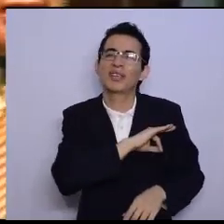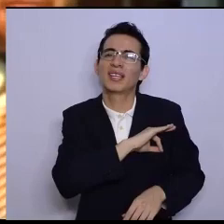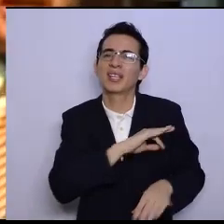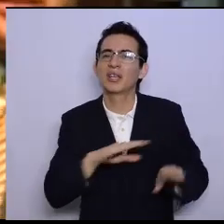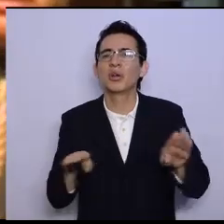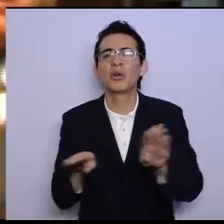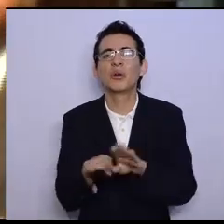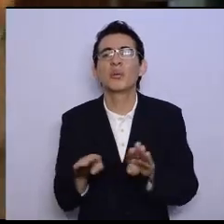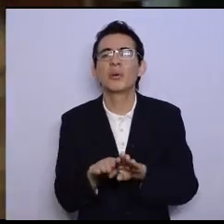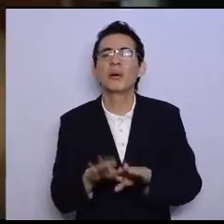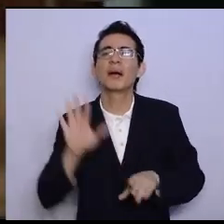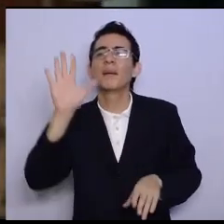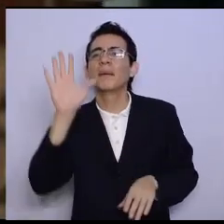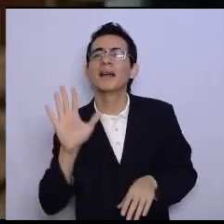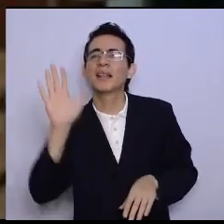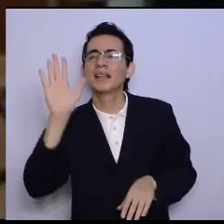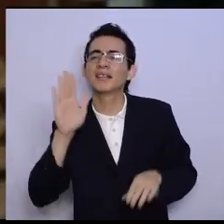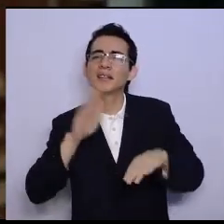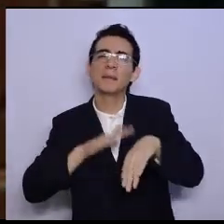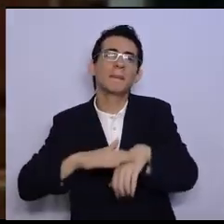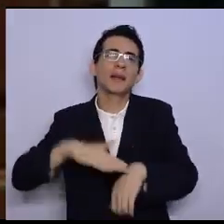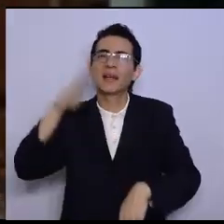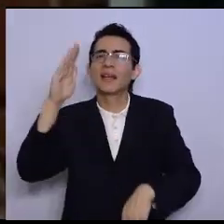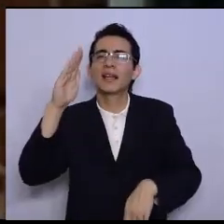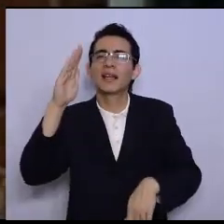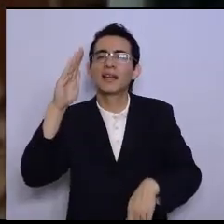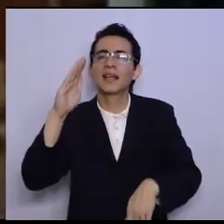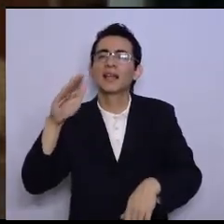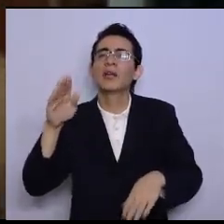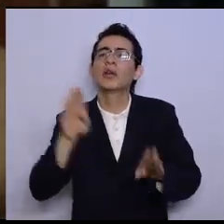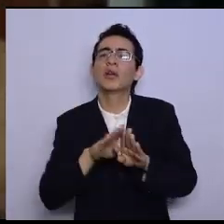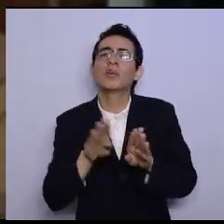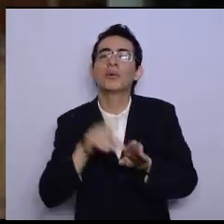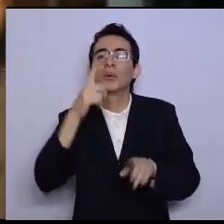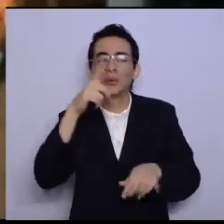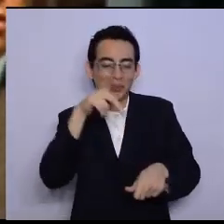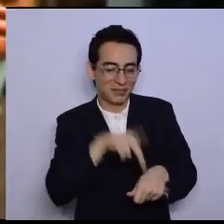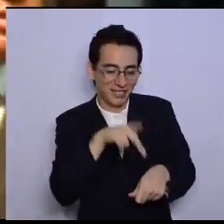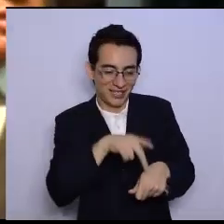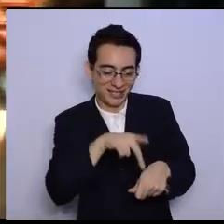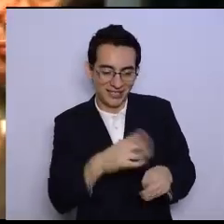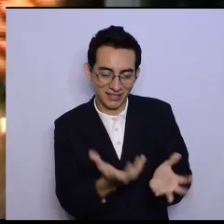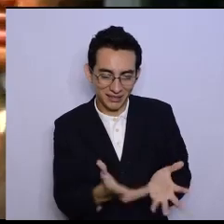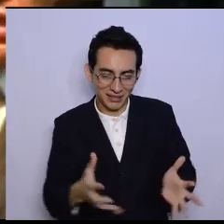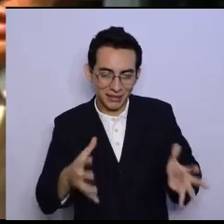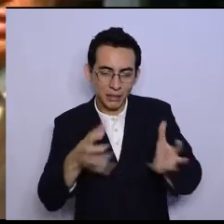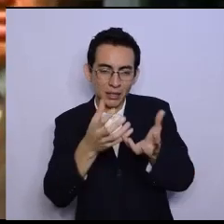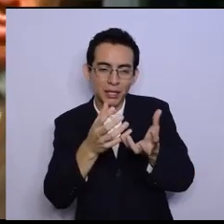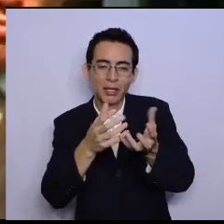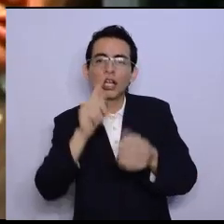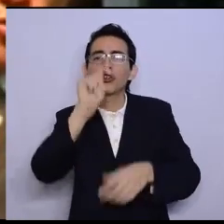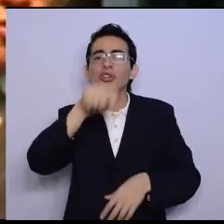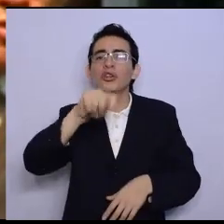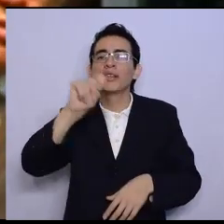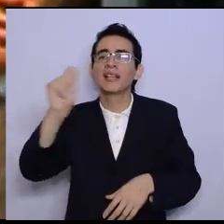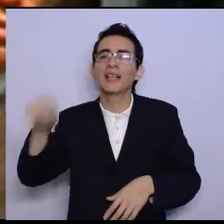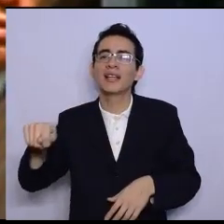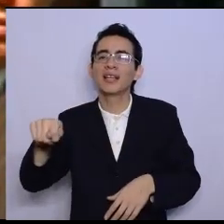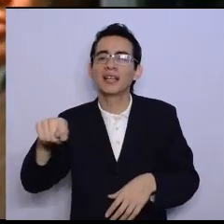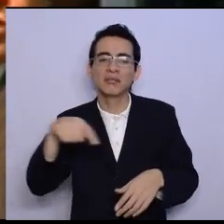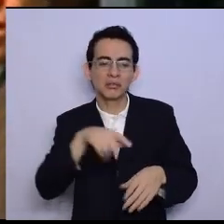que parece más un jarrito de tonalá que un metal como el